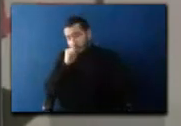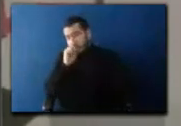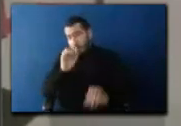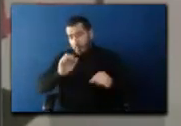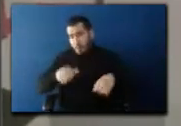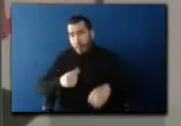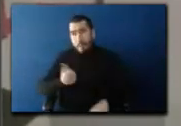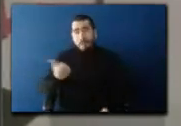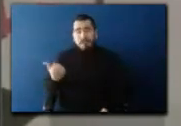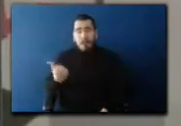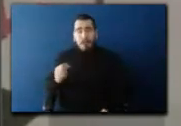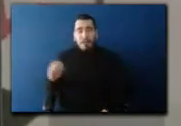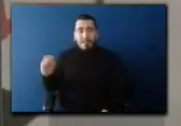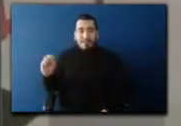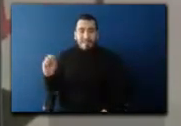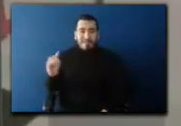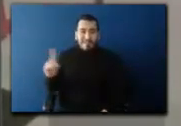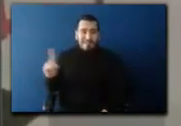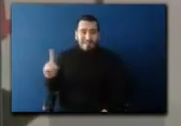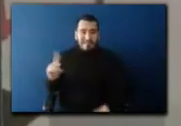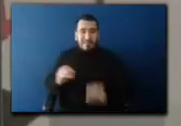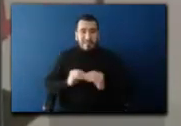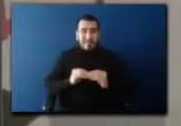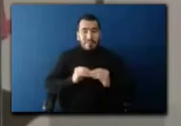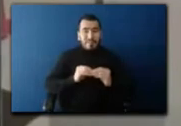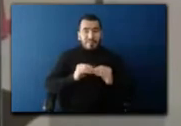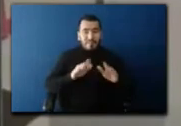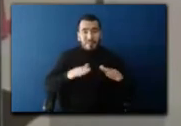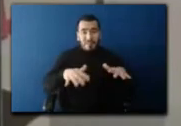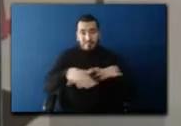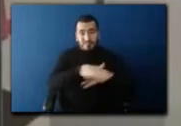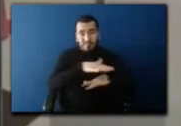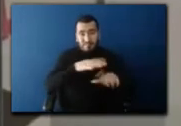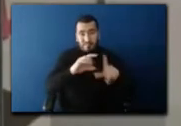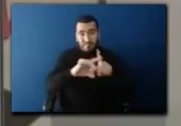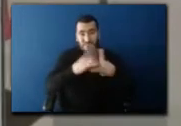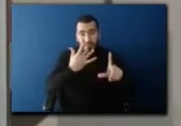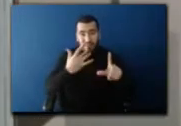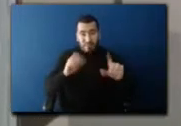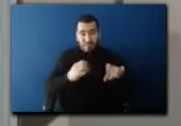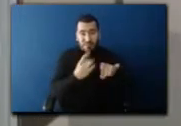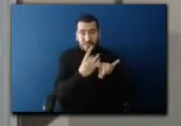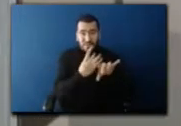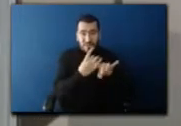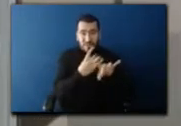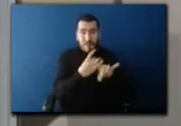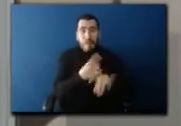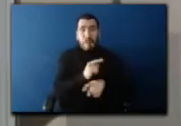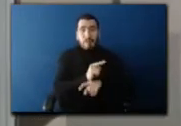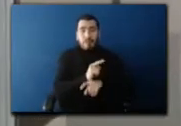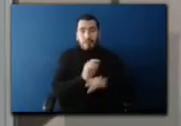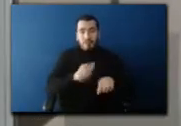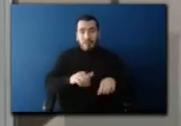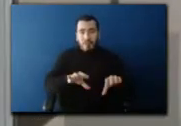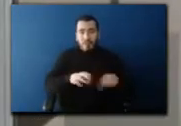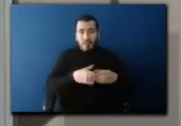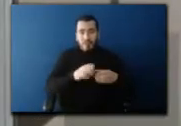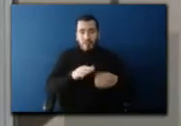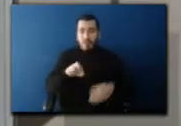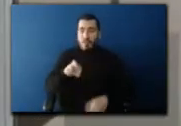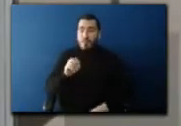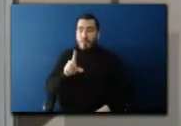derecha. Y aquellos que están conectados podrán dejar sus preguntas a través de nuestro chat. El equipo del Politécnico Gran Colombiano